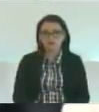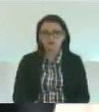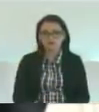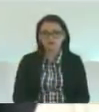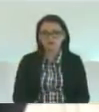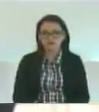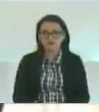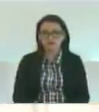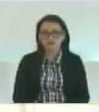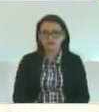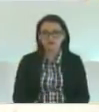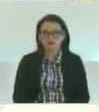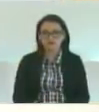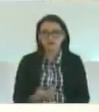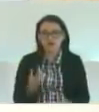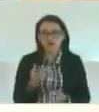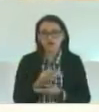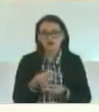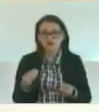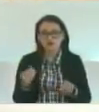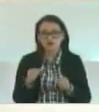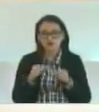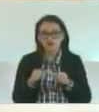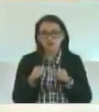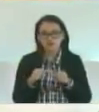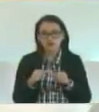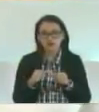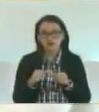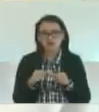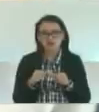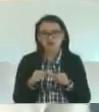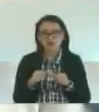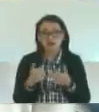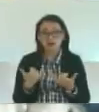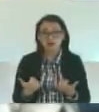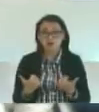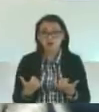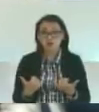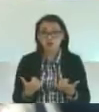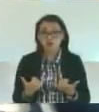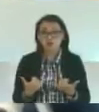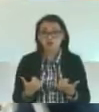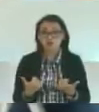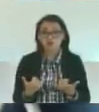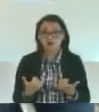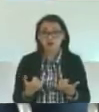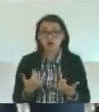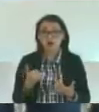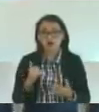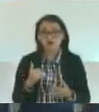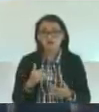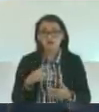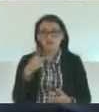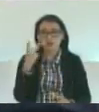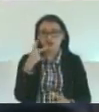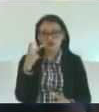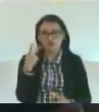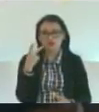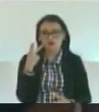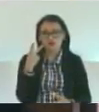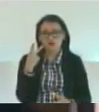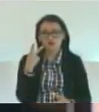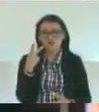Así que tenemos soluciones permanentes en marcha. Ahora, hay grandes políticas que sí